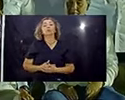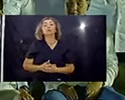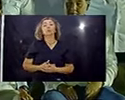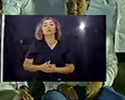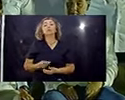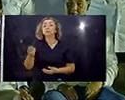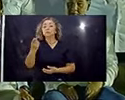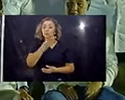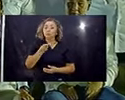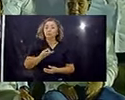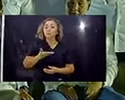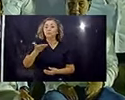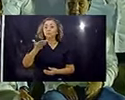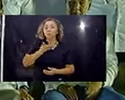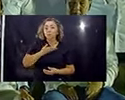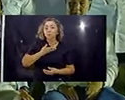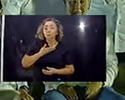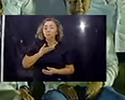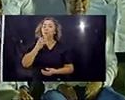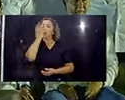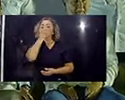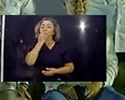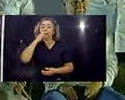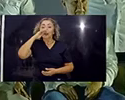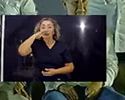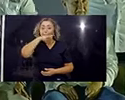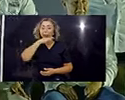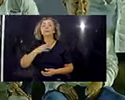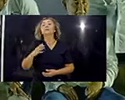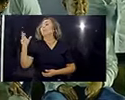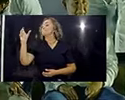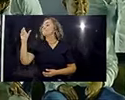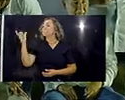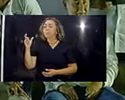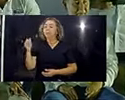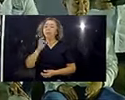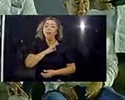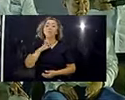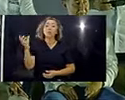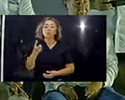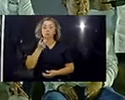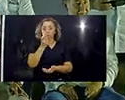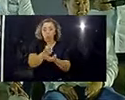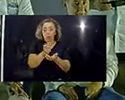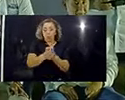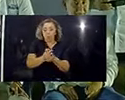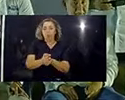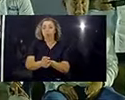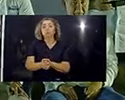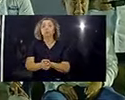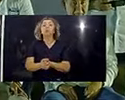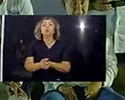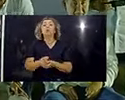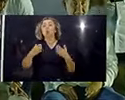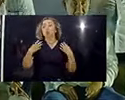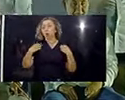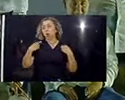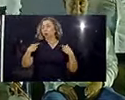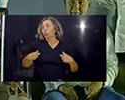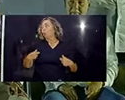van escuela pública tengan una beca que les ayude a los útiles uniformes escolares a la